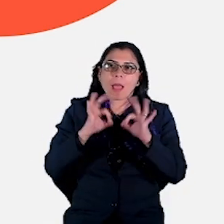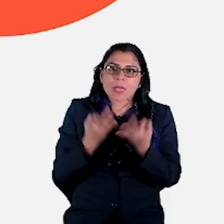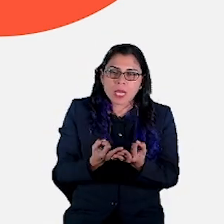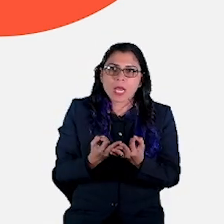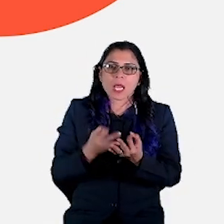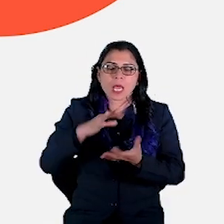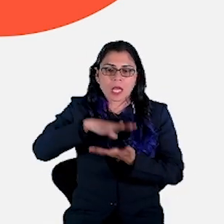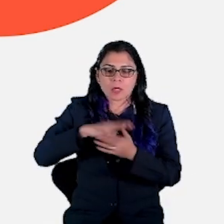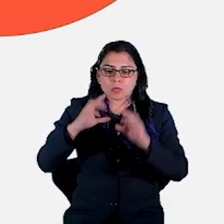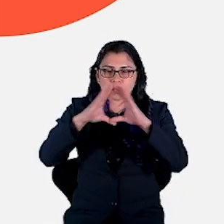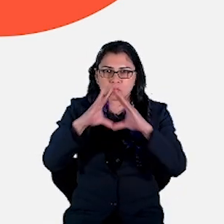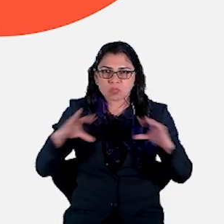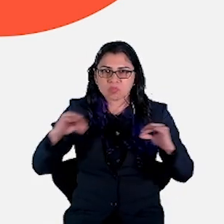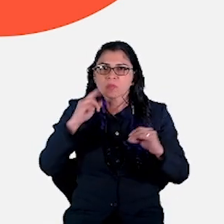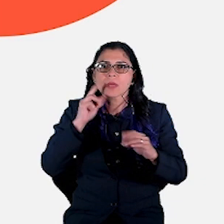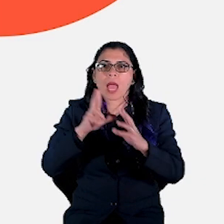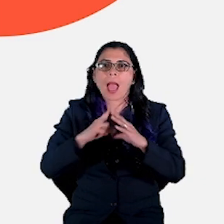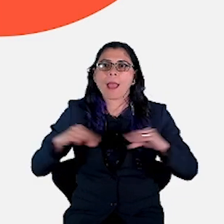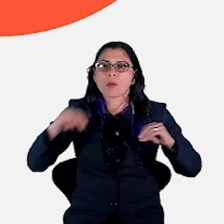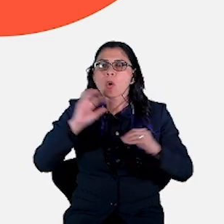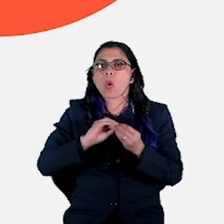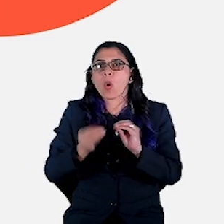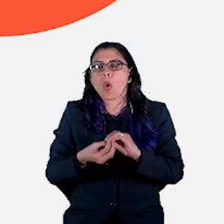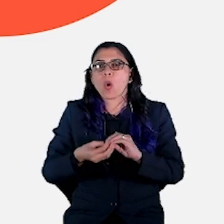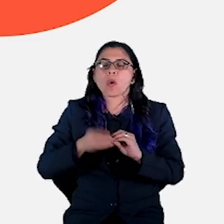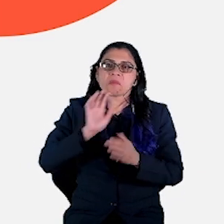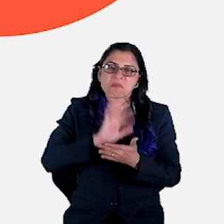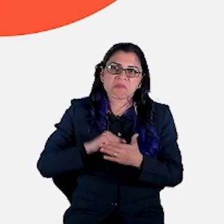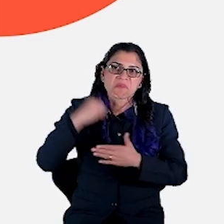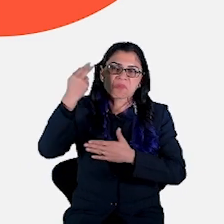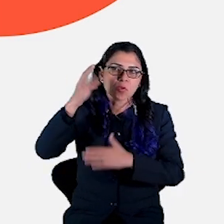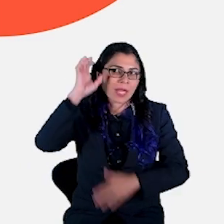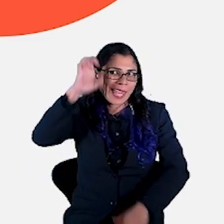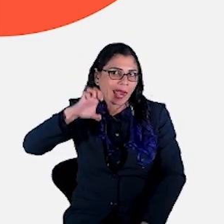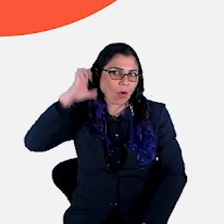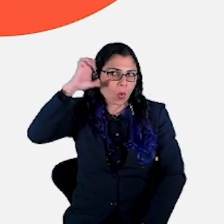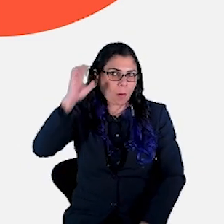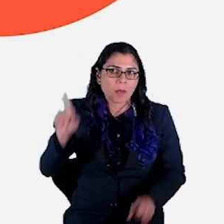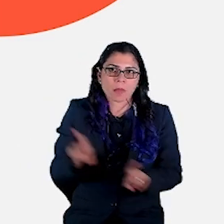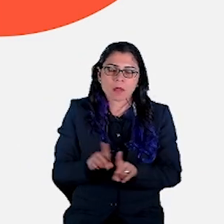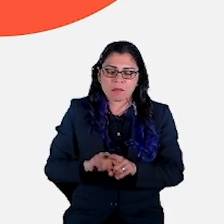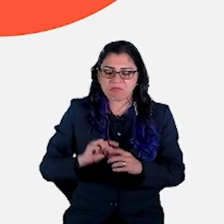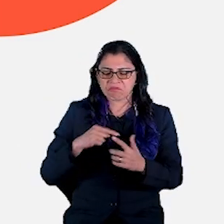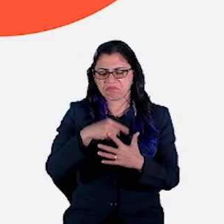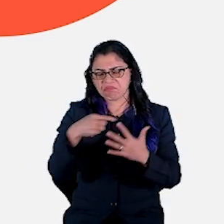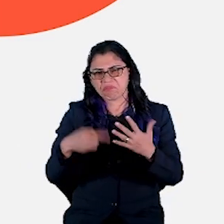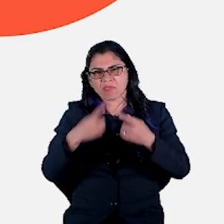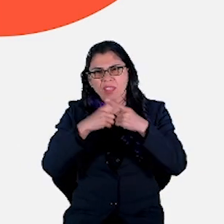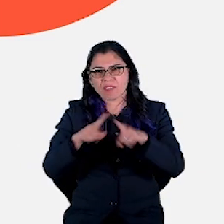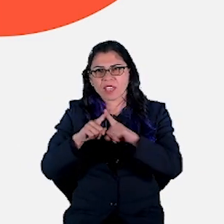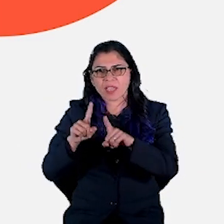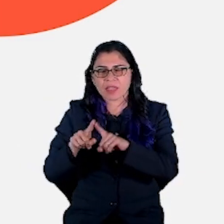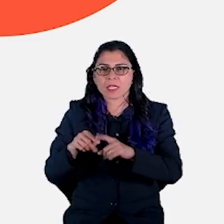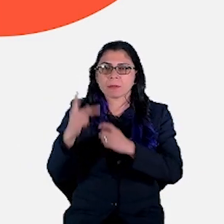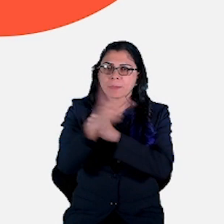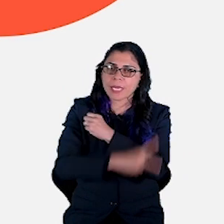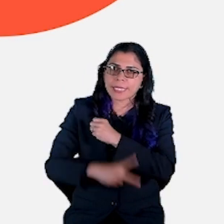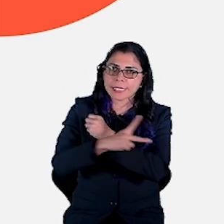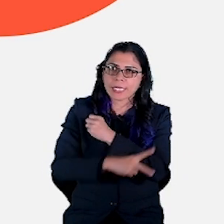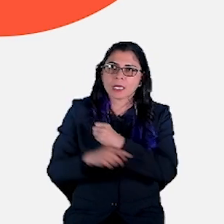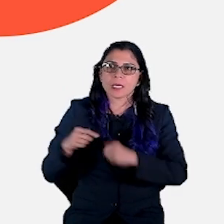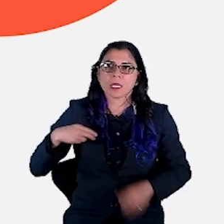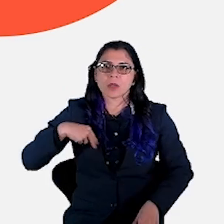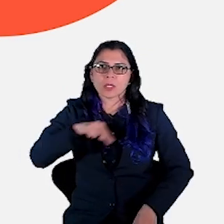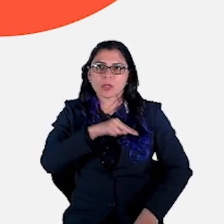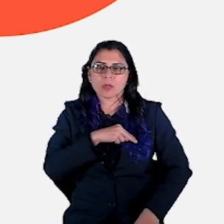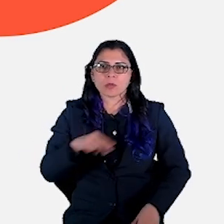español un griego porque somos una un una un país con un Crisol de razas la tierra nuestro